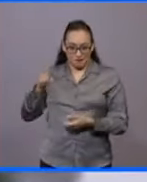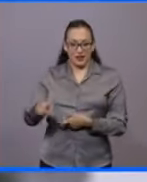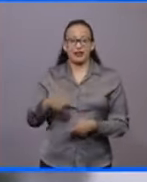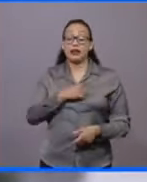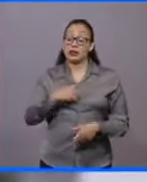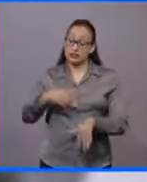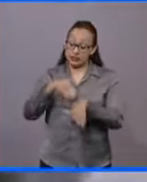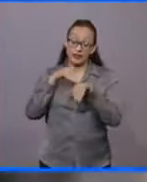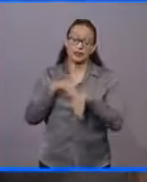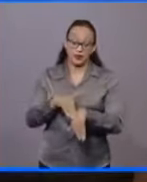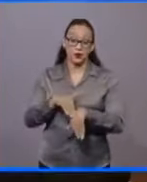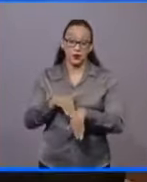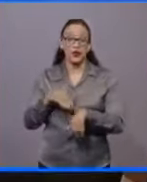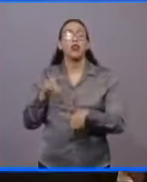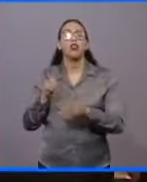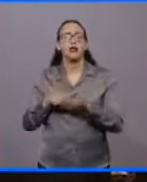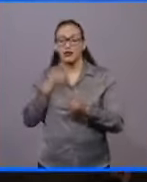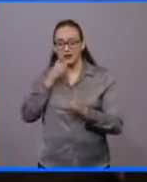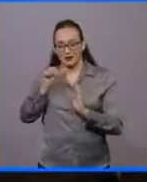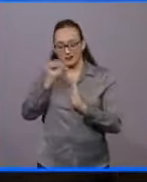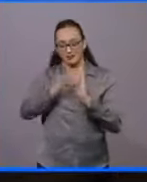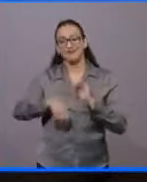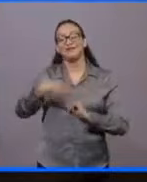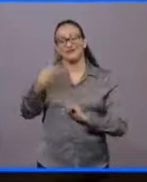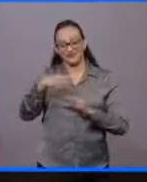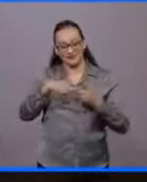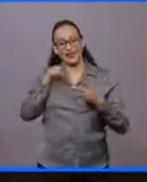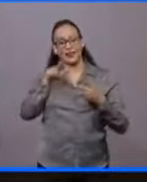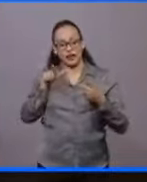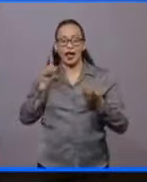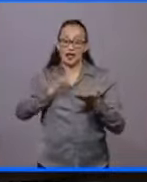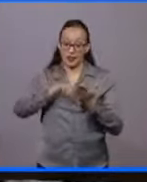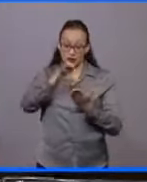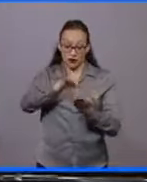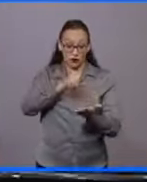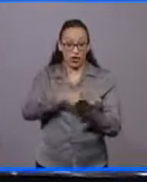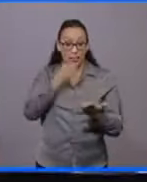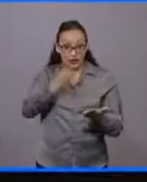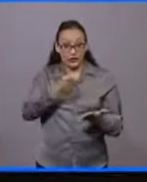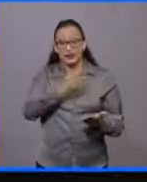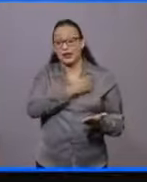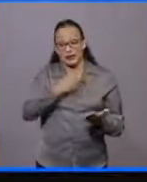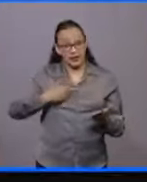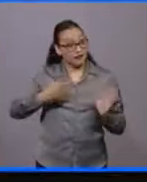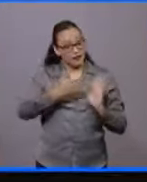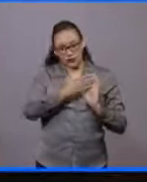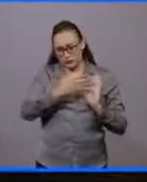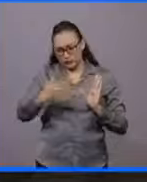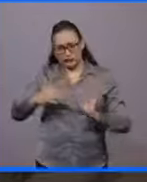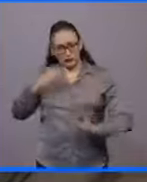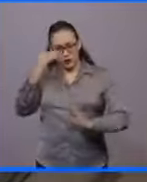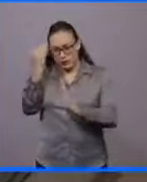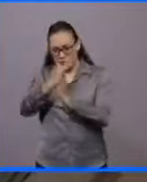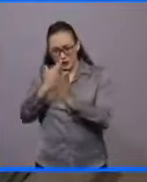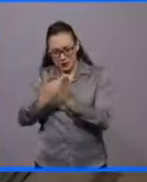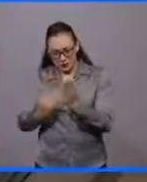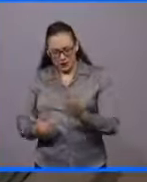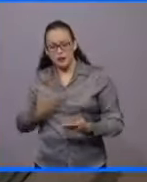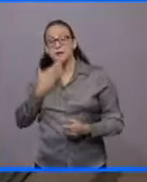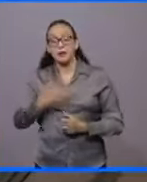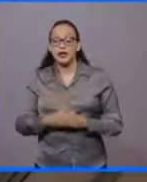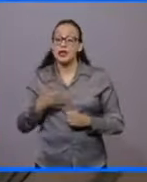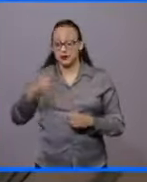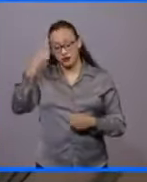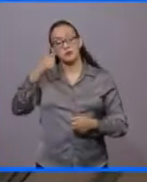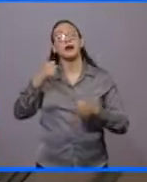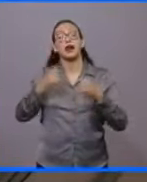como un mandato establecido en los artículos 14 y 17 de la Constitución en protección de los principios de seguridad y